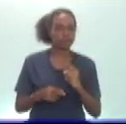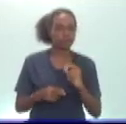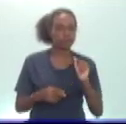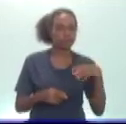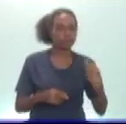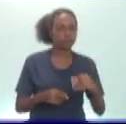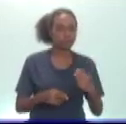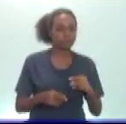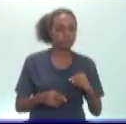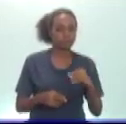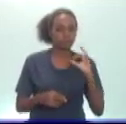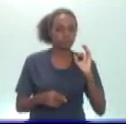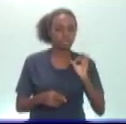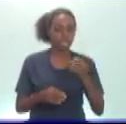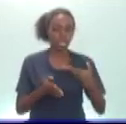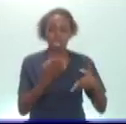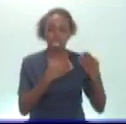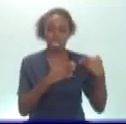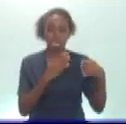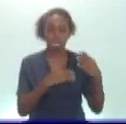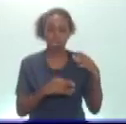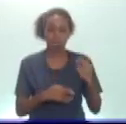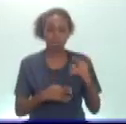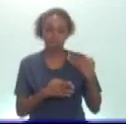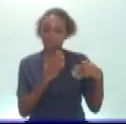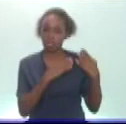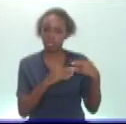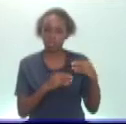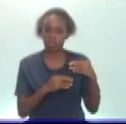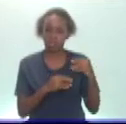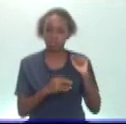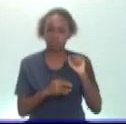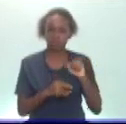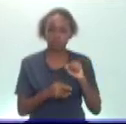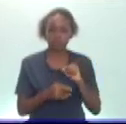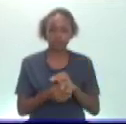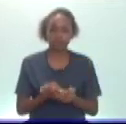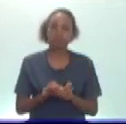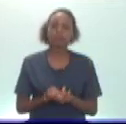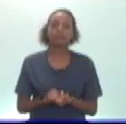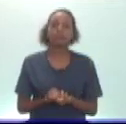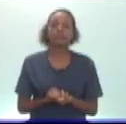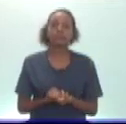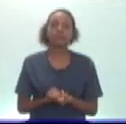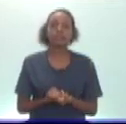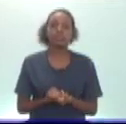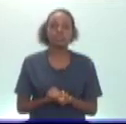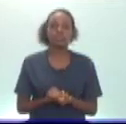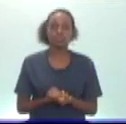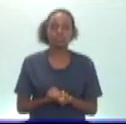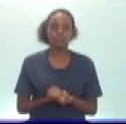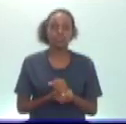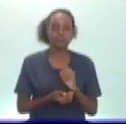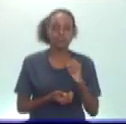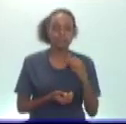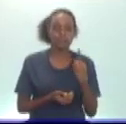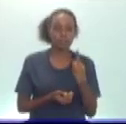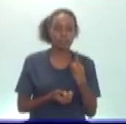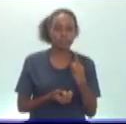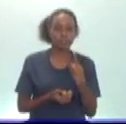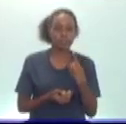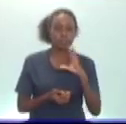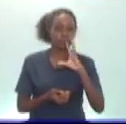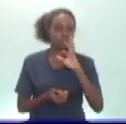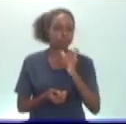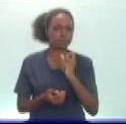el mismo ejercicio anterior, en este caso 62 por 34. Como hemos dicho, lo primero es determinar un estimado de